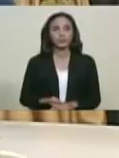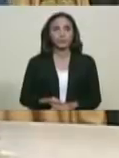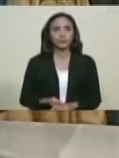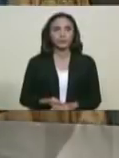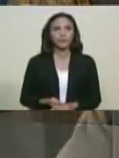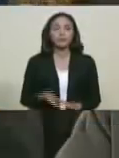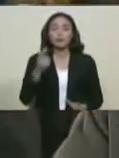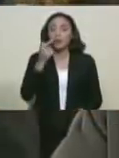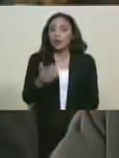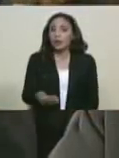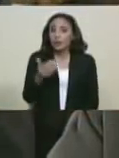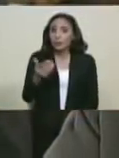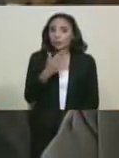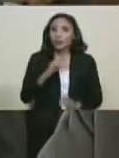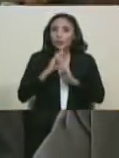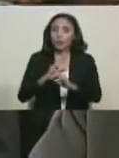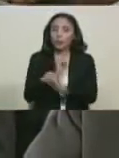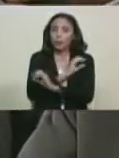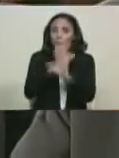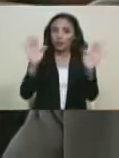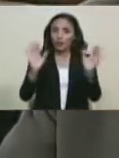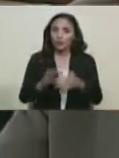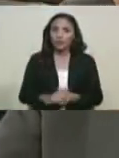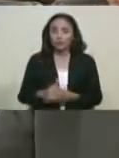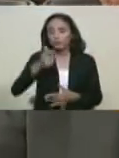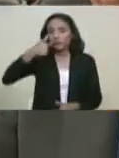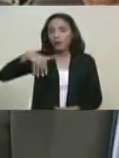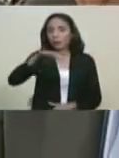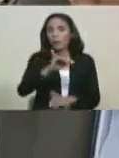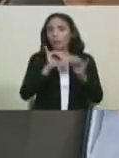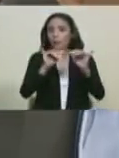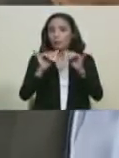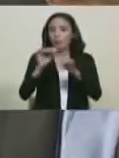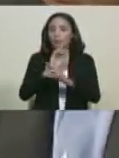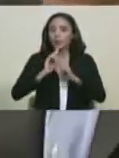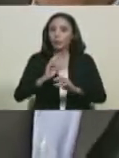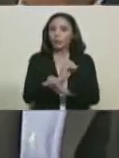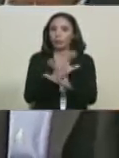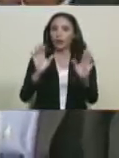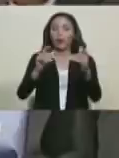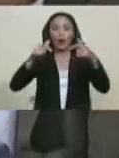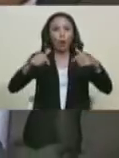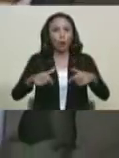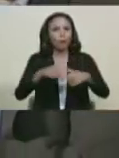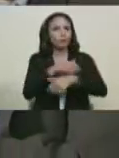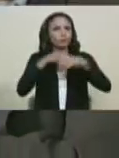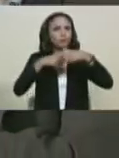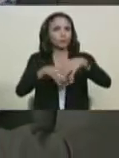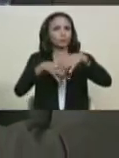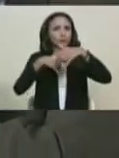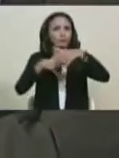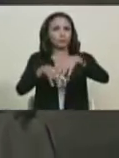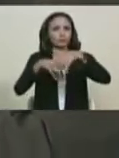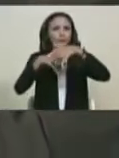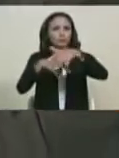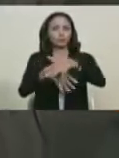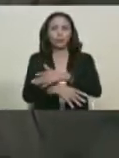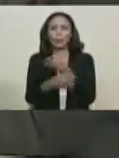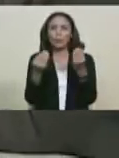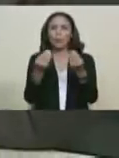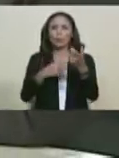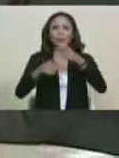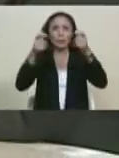eso es tan importante la respuesta del pueblo venezolano queridos compatriotas que hoy se han salido a las calles por miles y miles